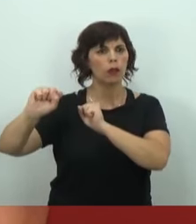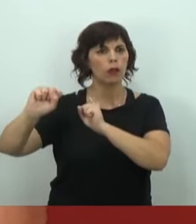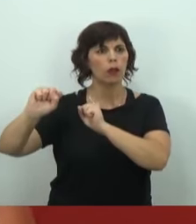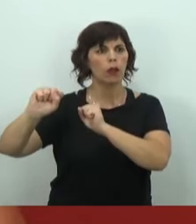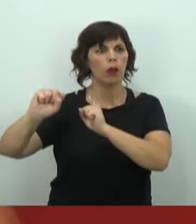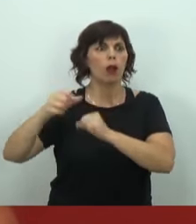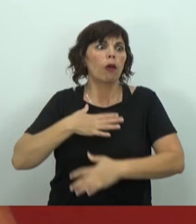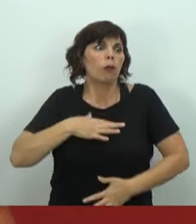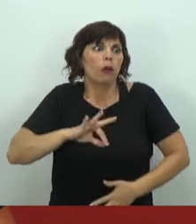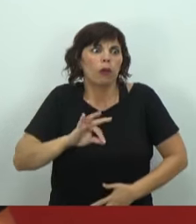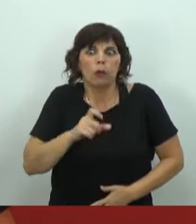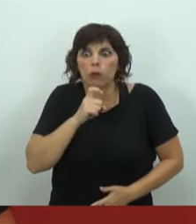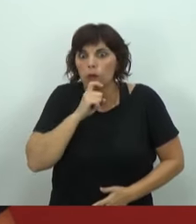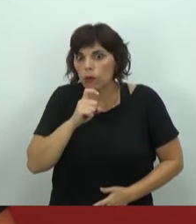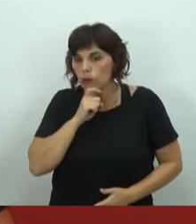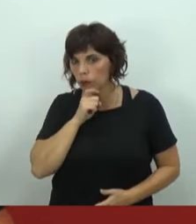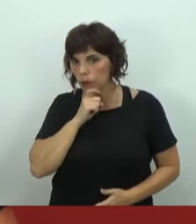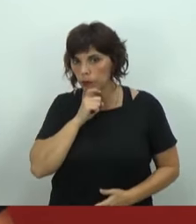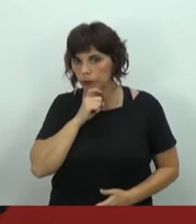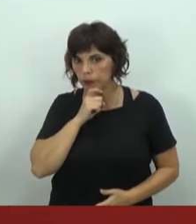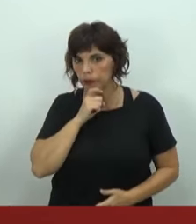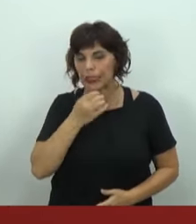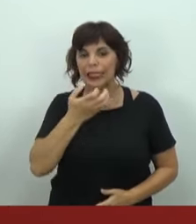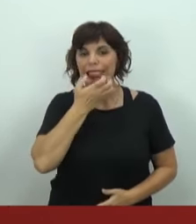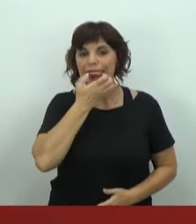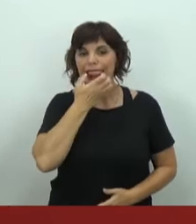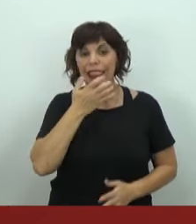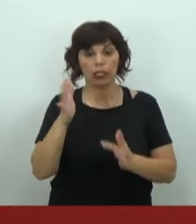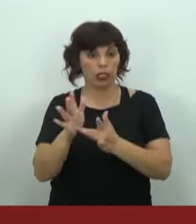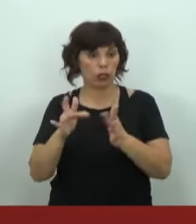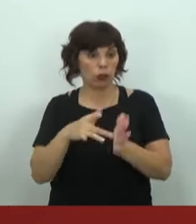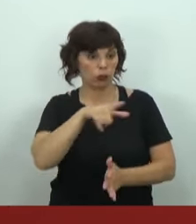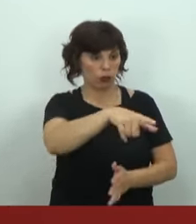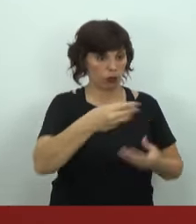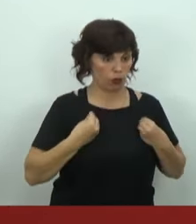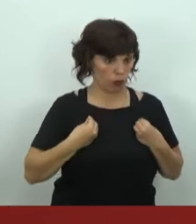Cuando Jesucristo no está en el centro de tu vida.